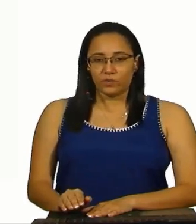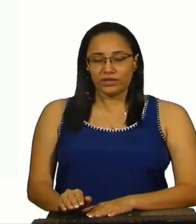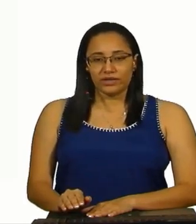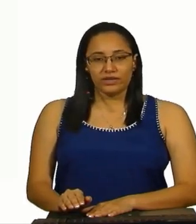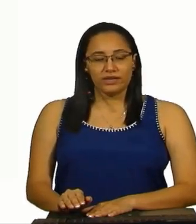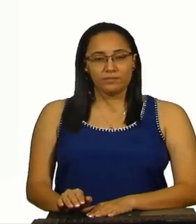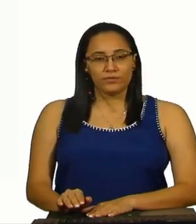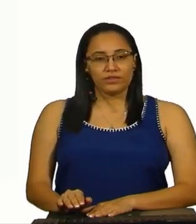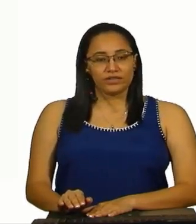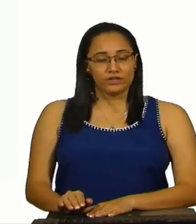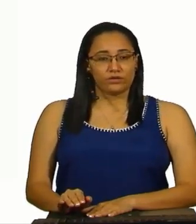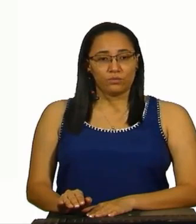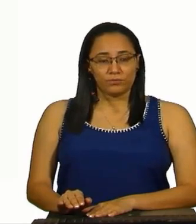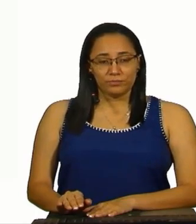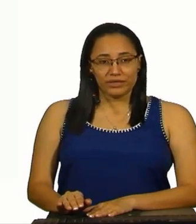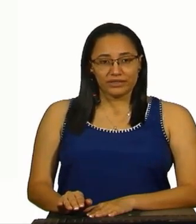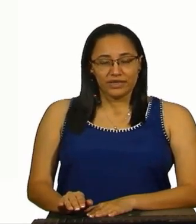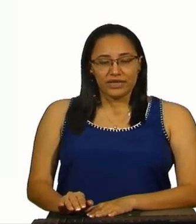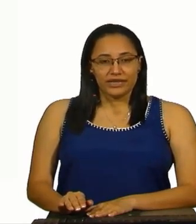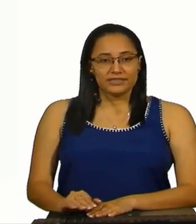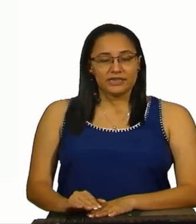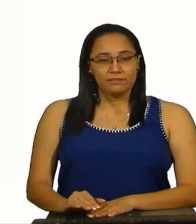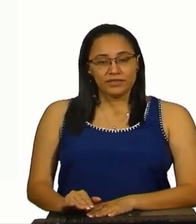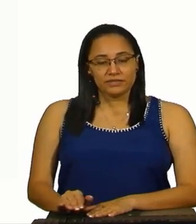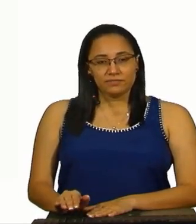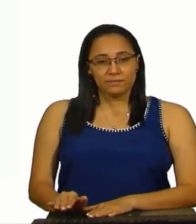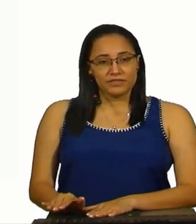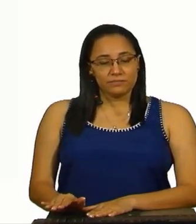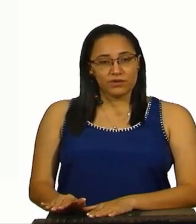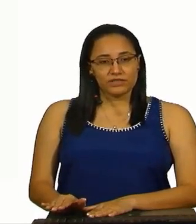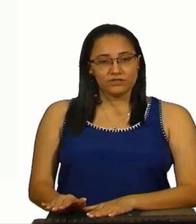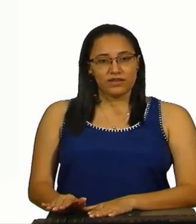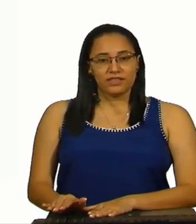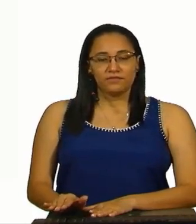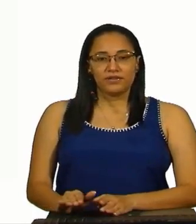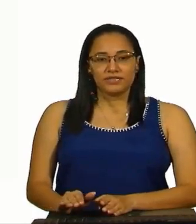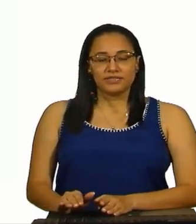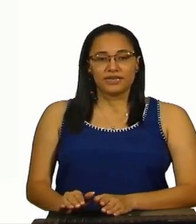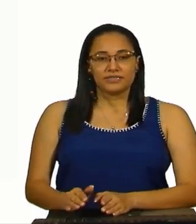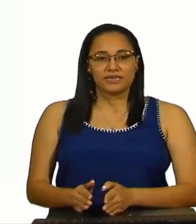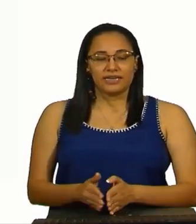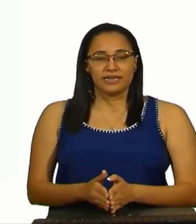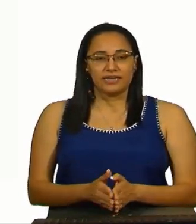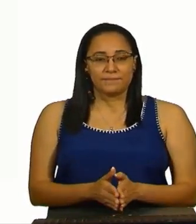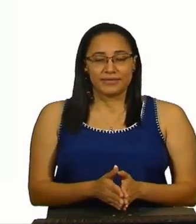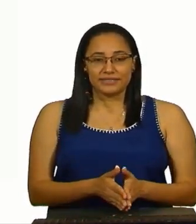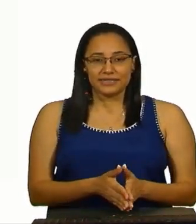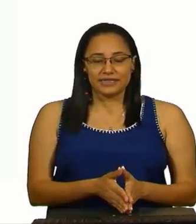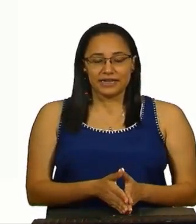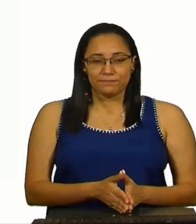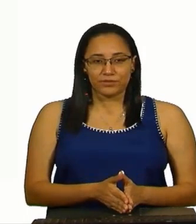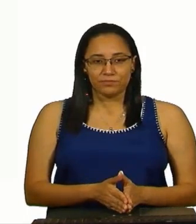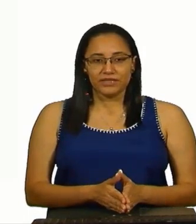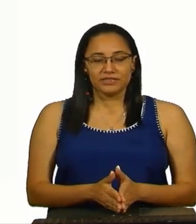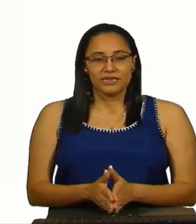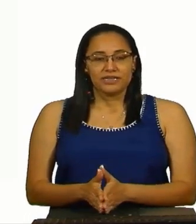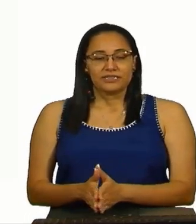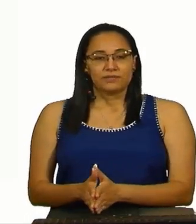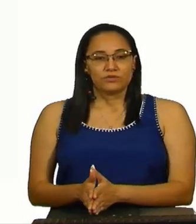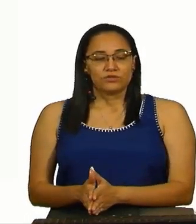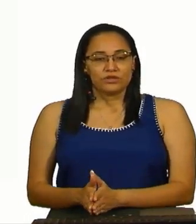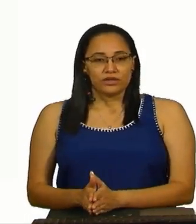y recuerdan el ejemplo anterior con permit, es la misma oración. La diferencia es que en vez de ir